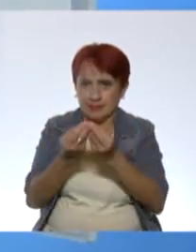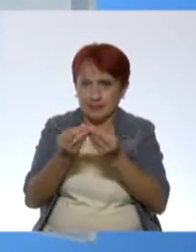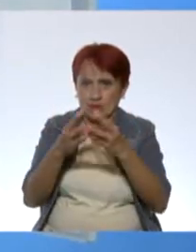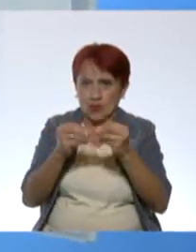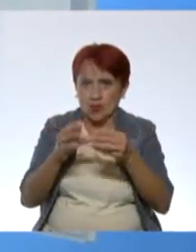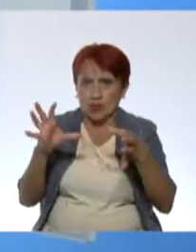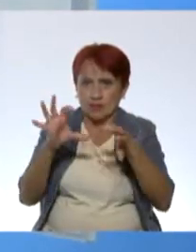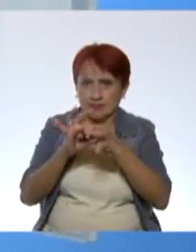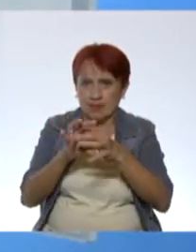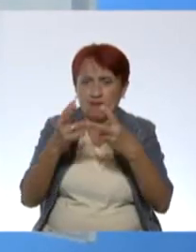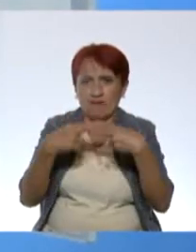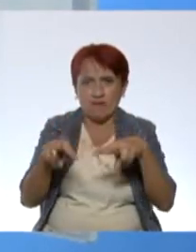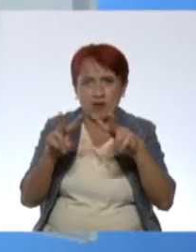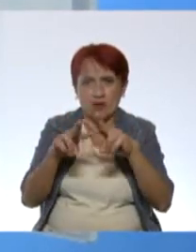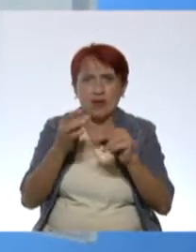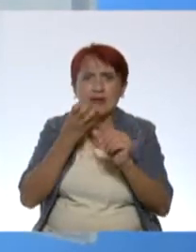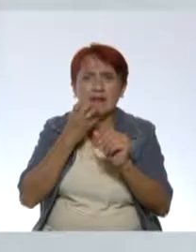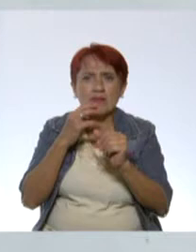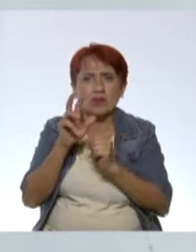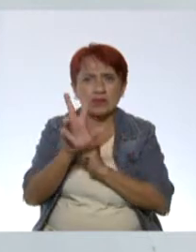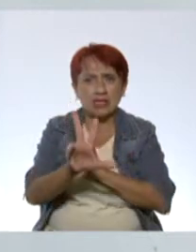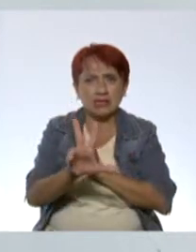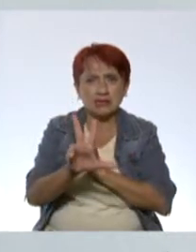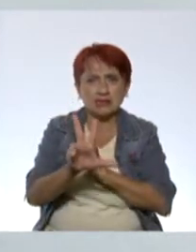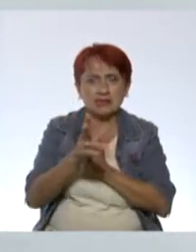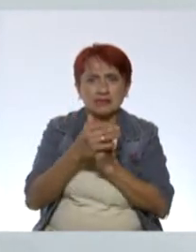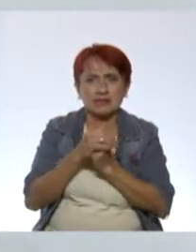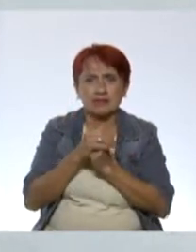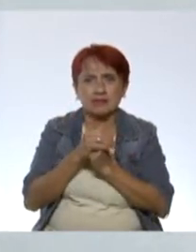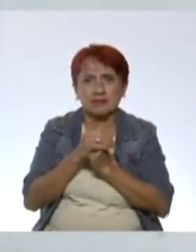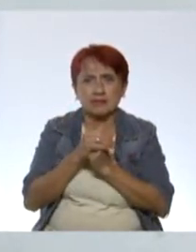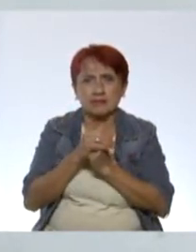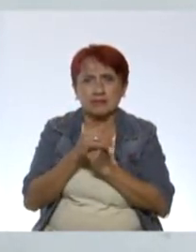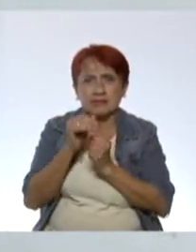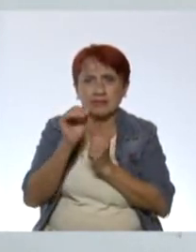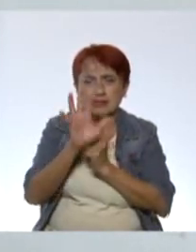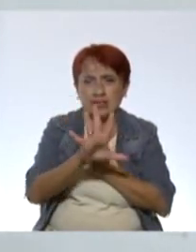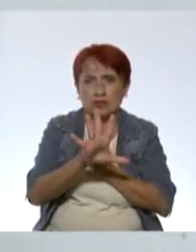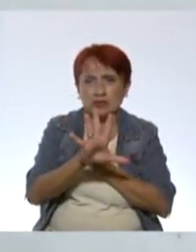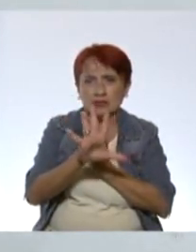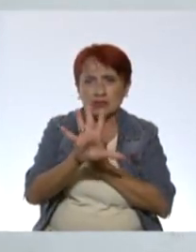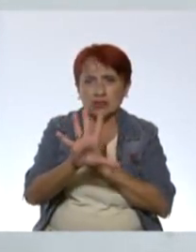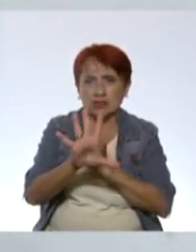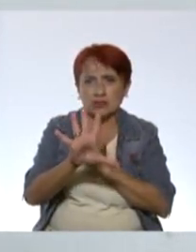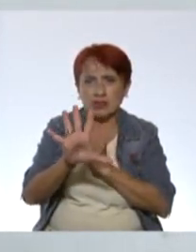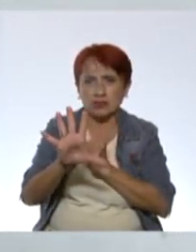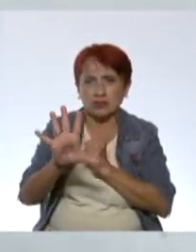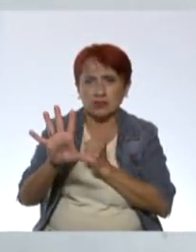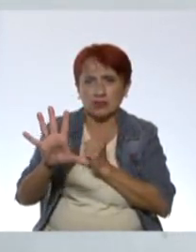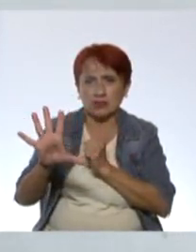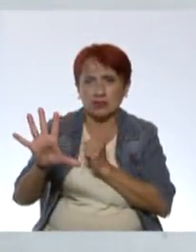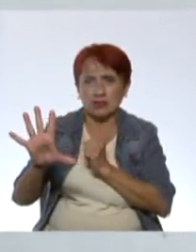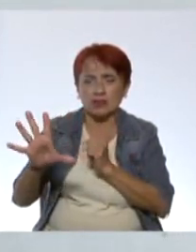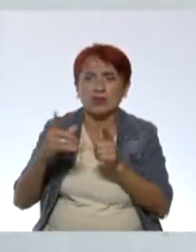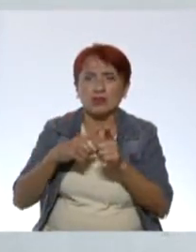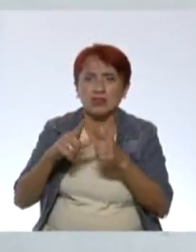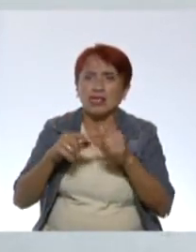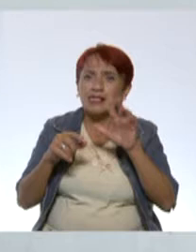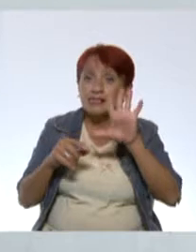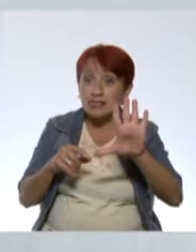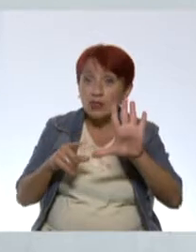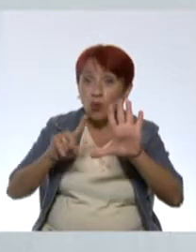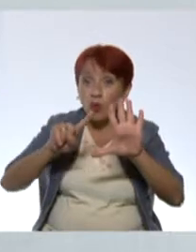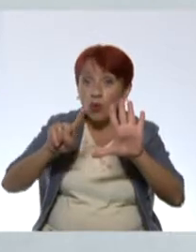expresiones que sacan valores, por ejemplo, 3, 5, 5, 5. Entonces